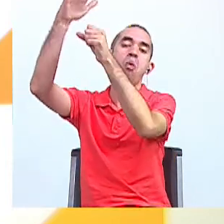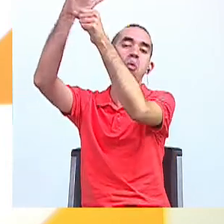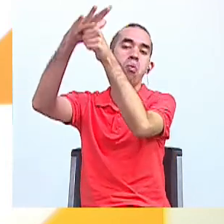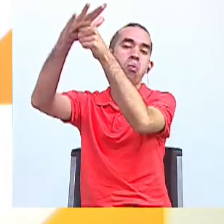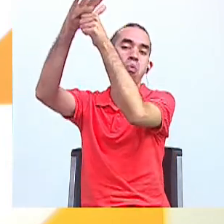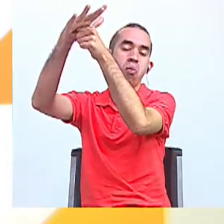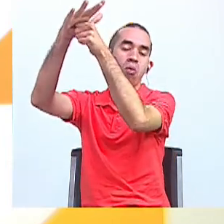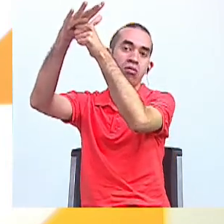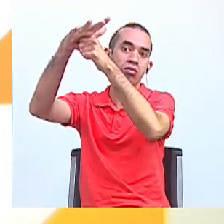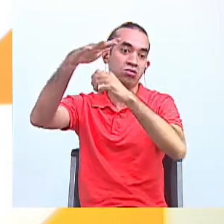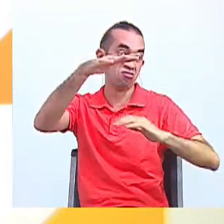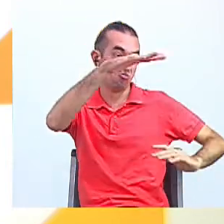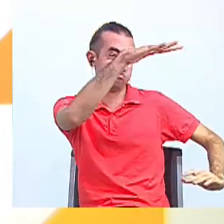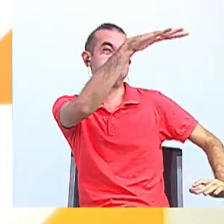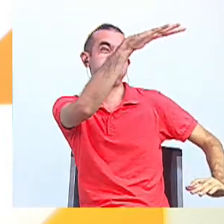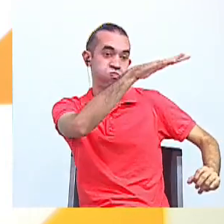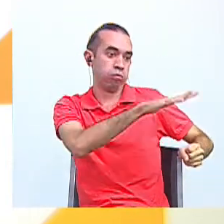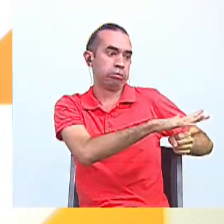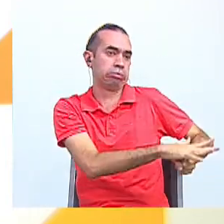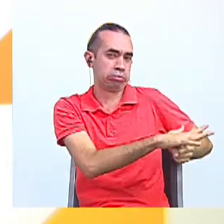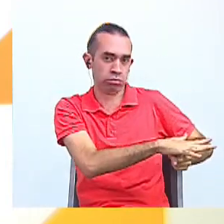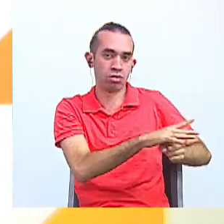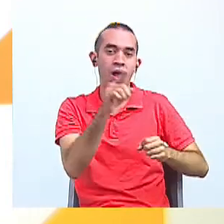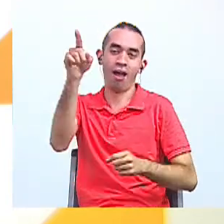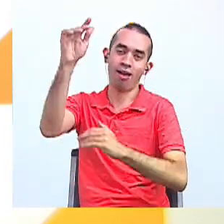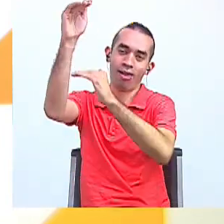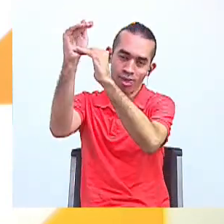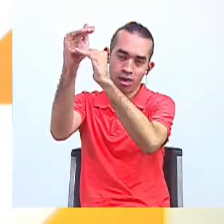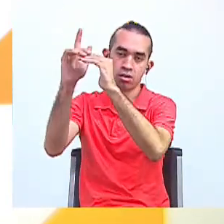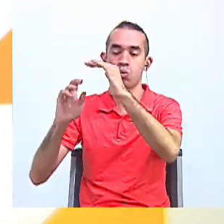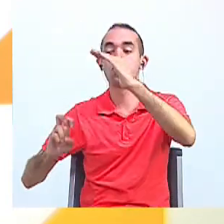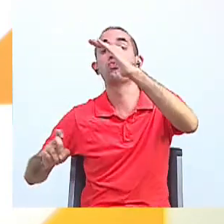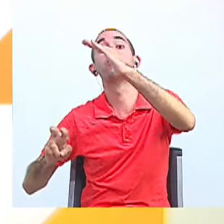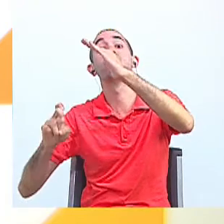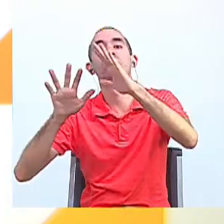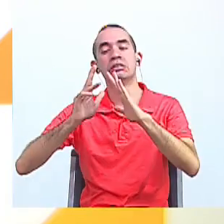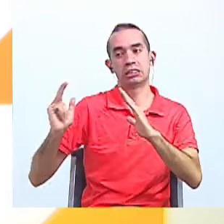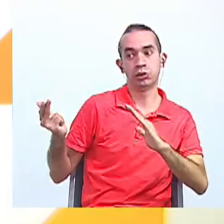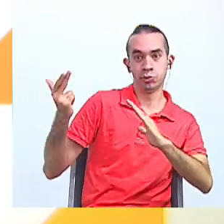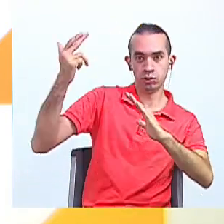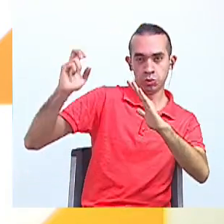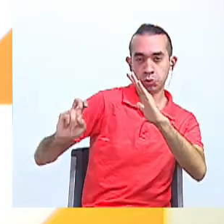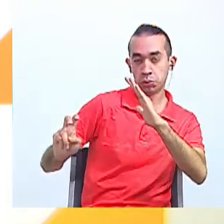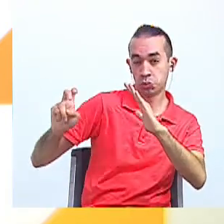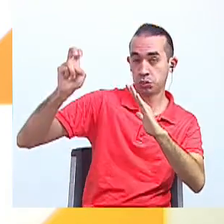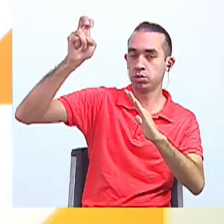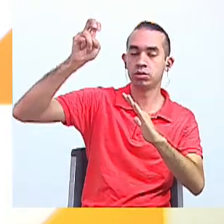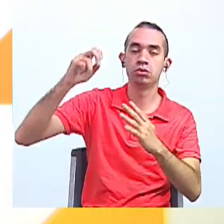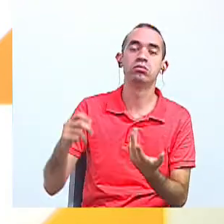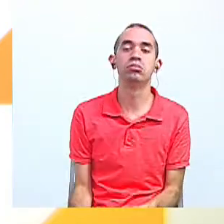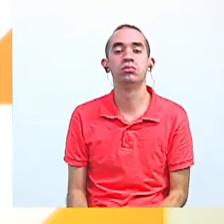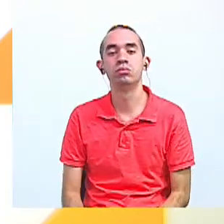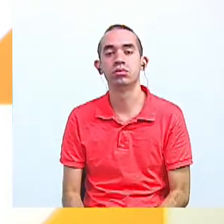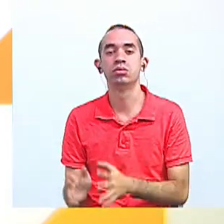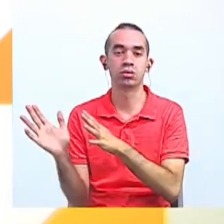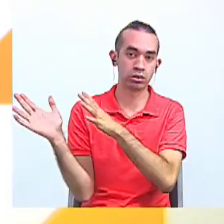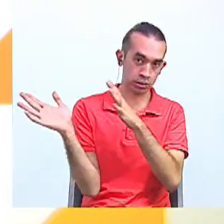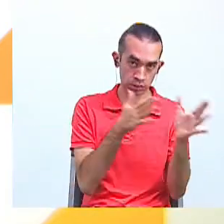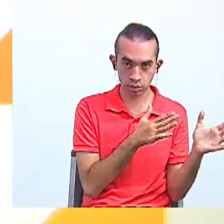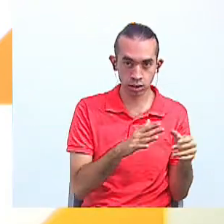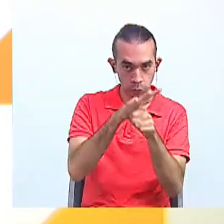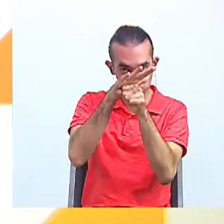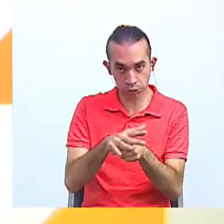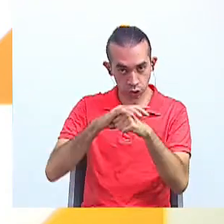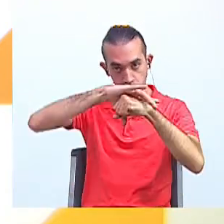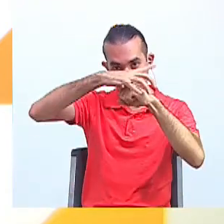aire sobre nosotros en ese lugar por la altitud. También podríamos hablar de que la presión atmosférica